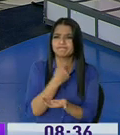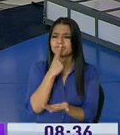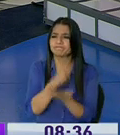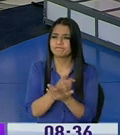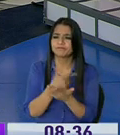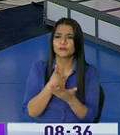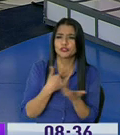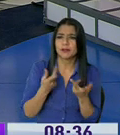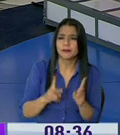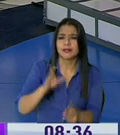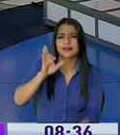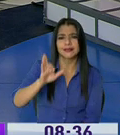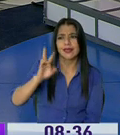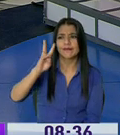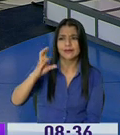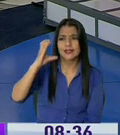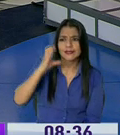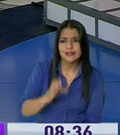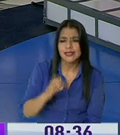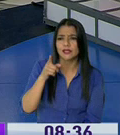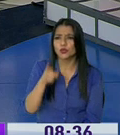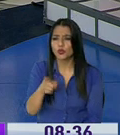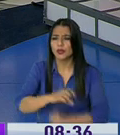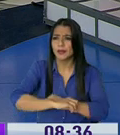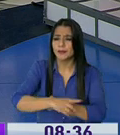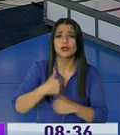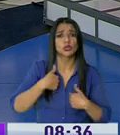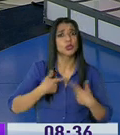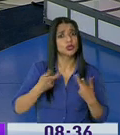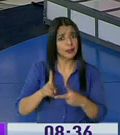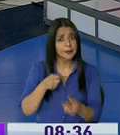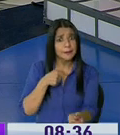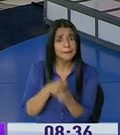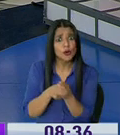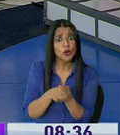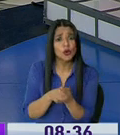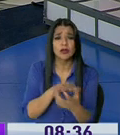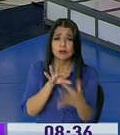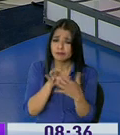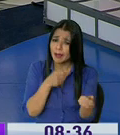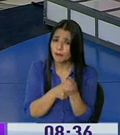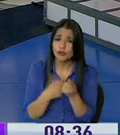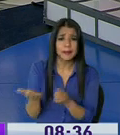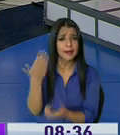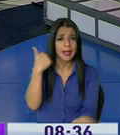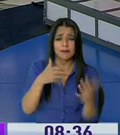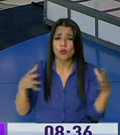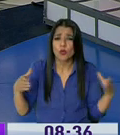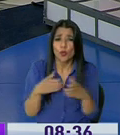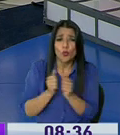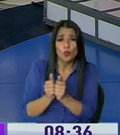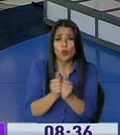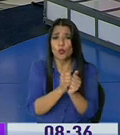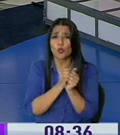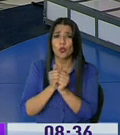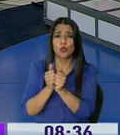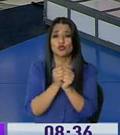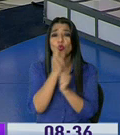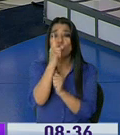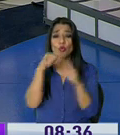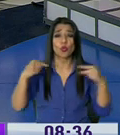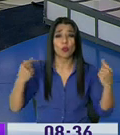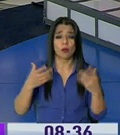ver, TVC está haciendo esto. Nosotros también nos unimos, vamos ahí como un solo